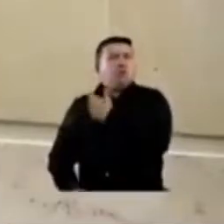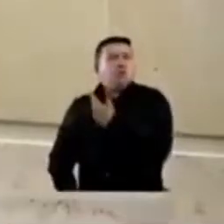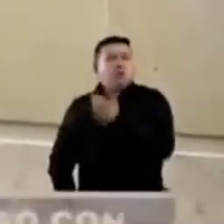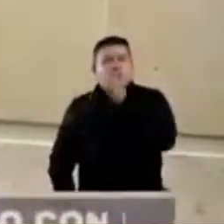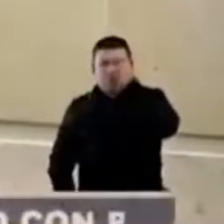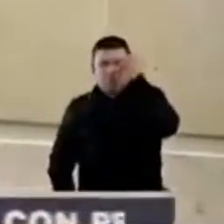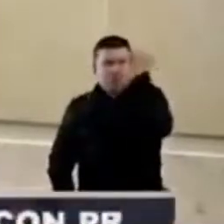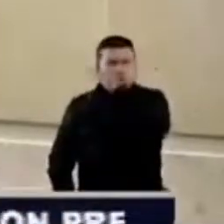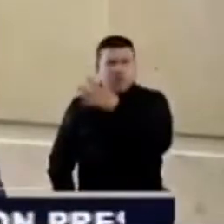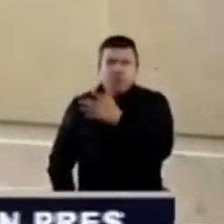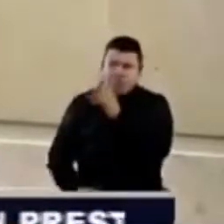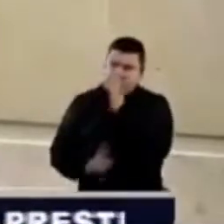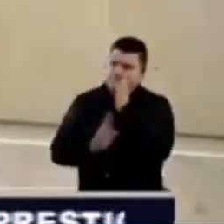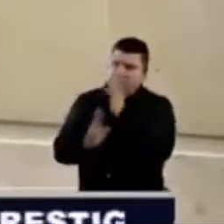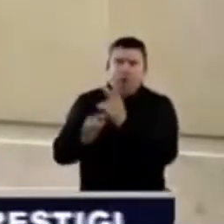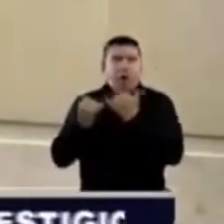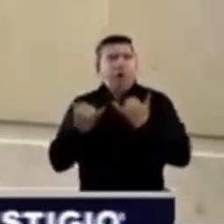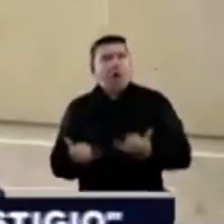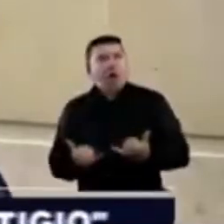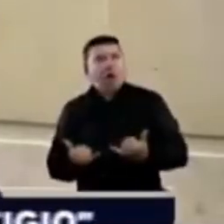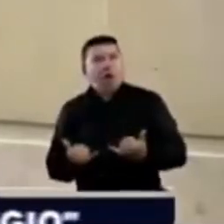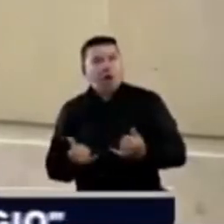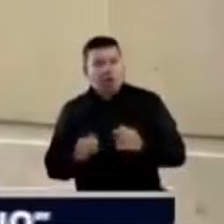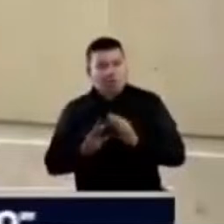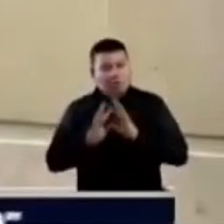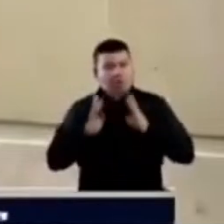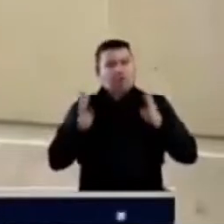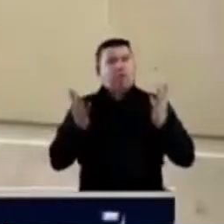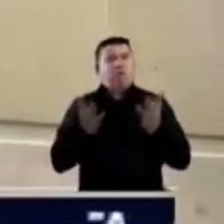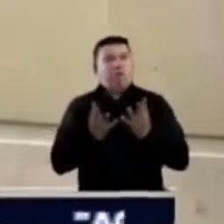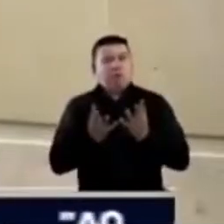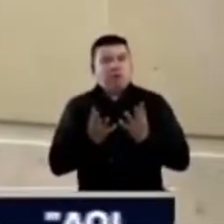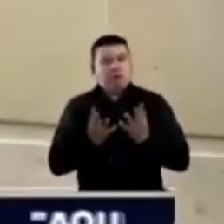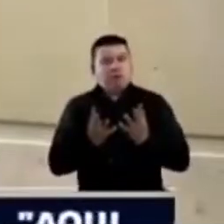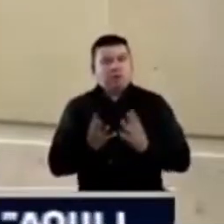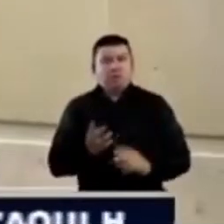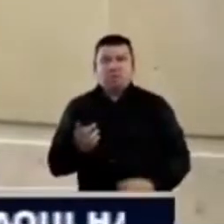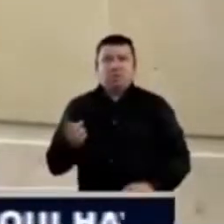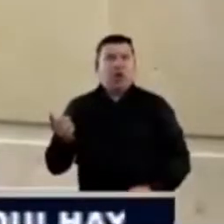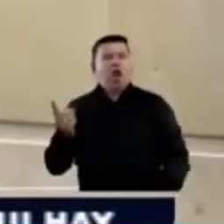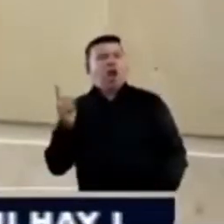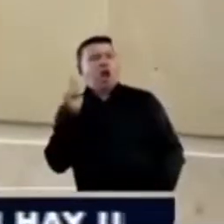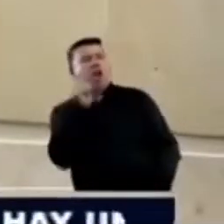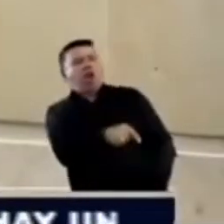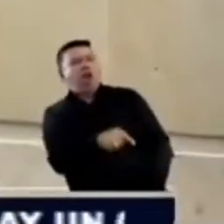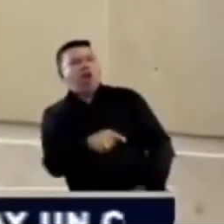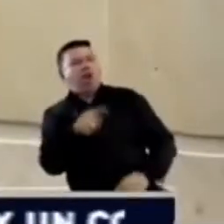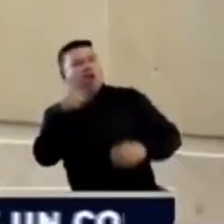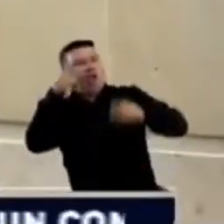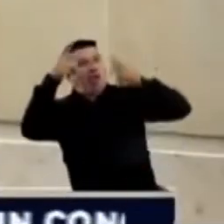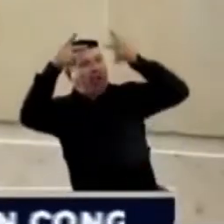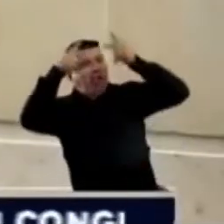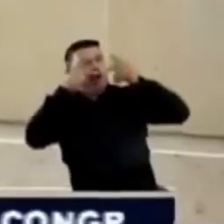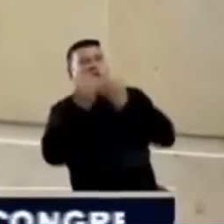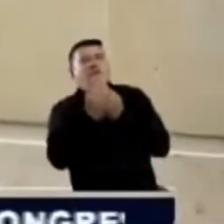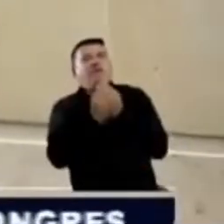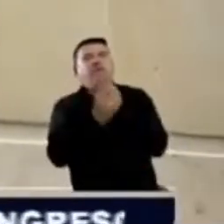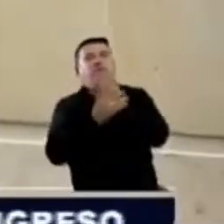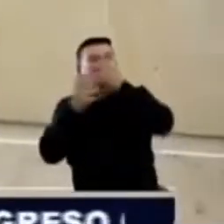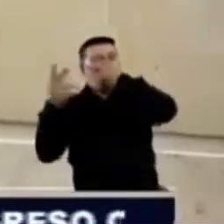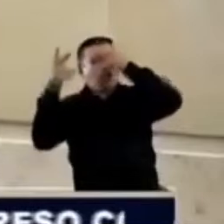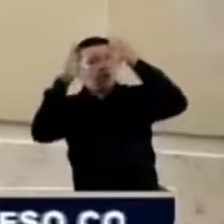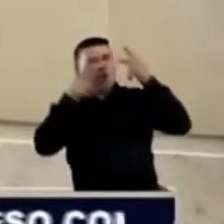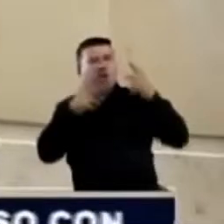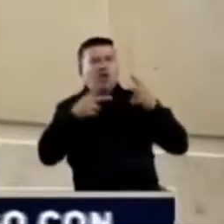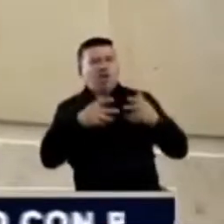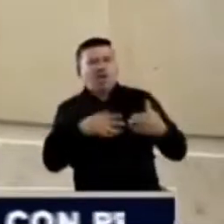prestigio. Y ahora a este Congreso le viene a colgar usted una corona de flores en